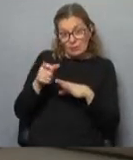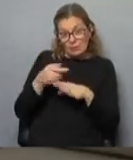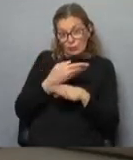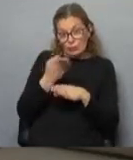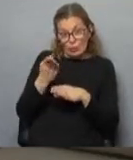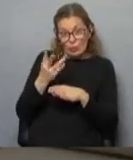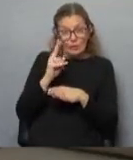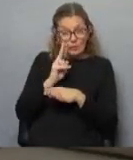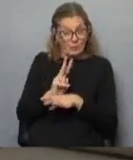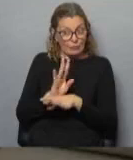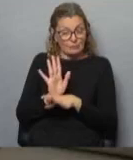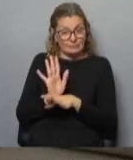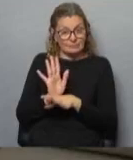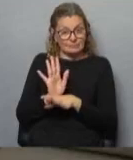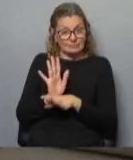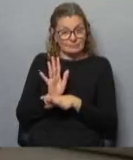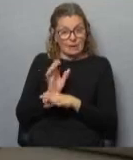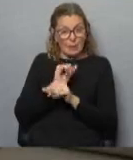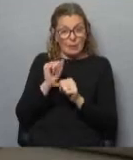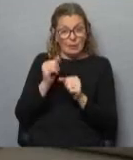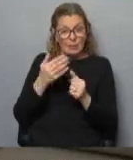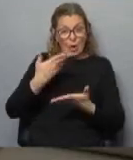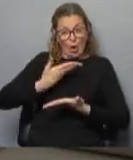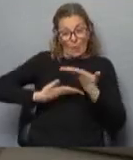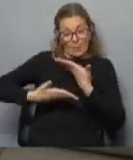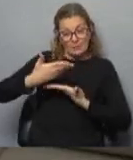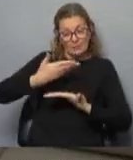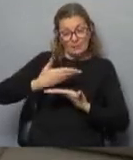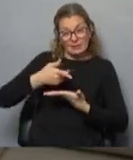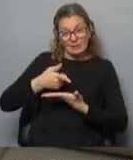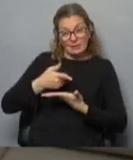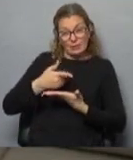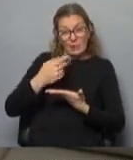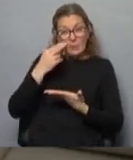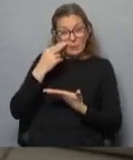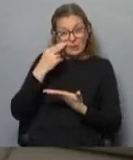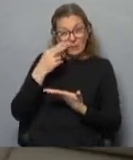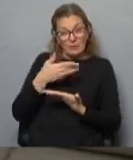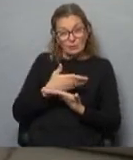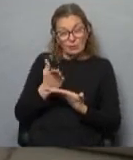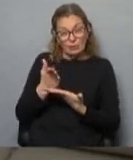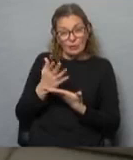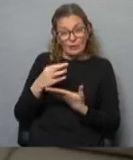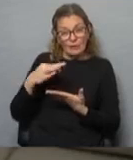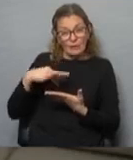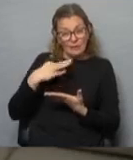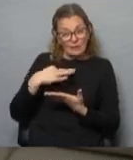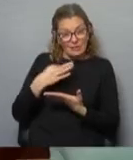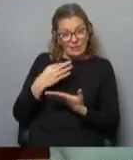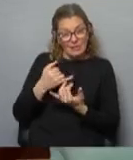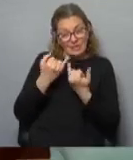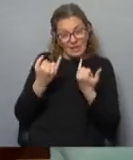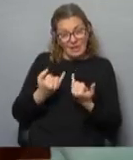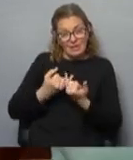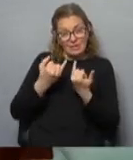podemos enterar y lo podemos compartir porque estos dramas nosotros los vivimos a diario